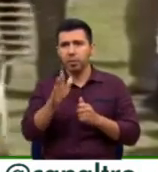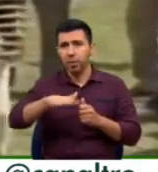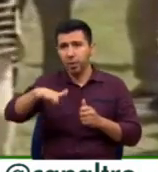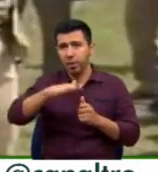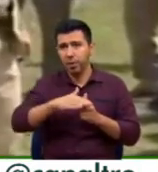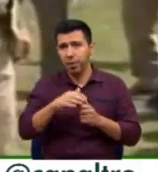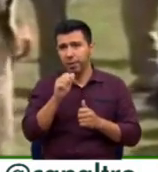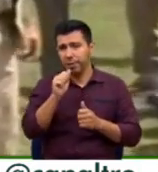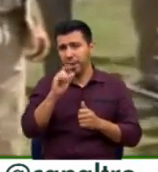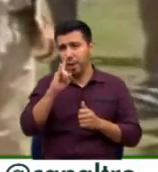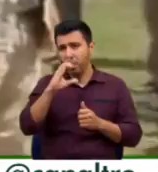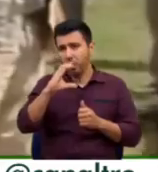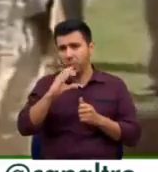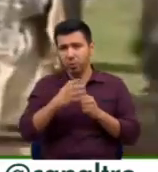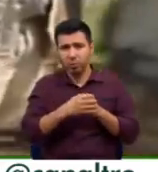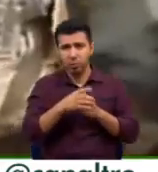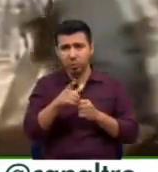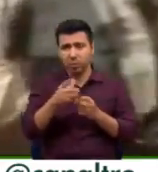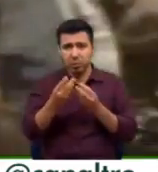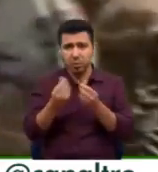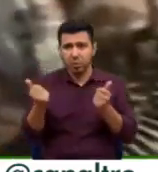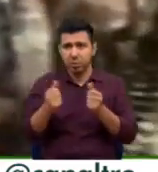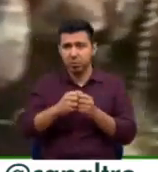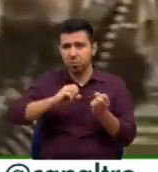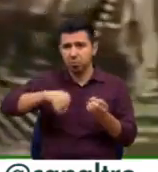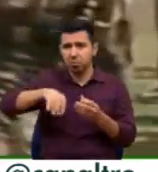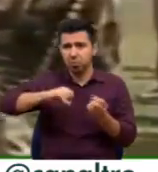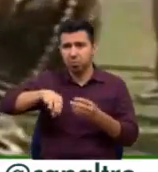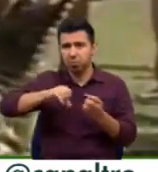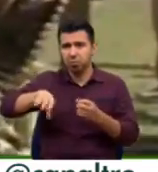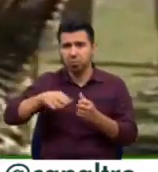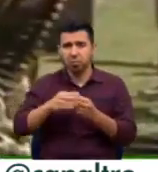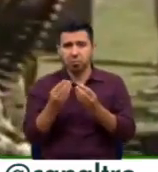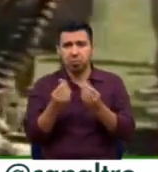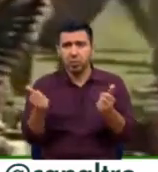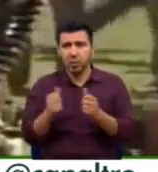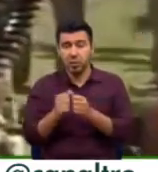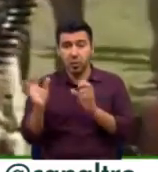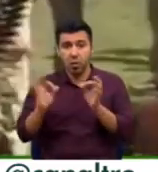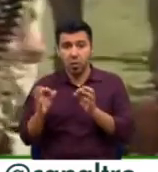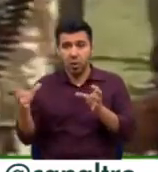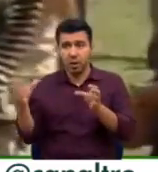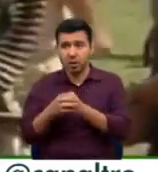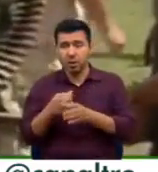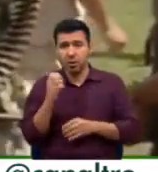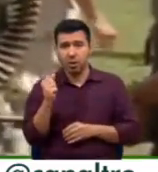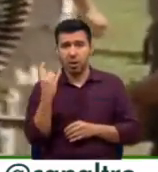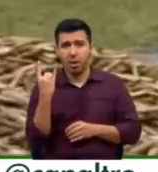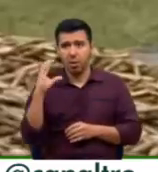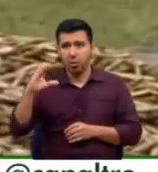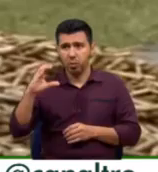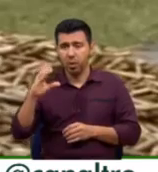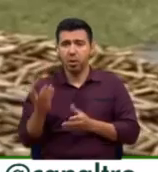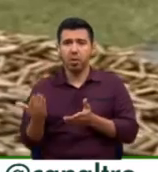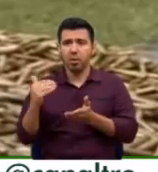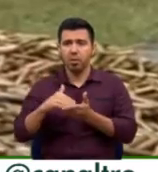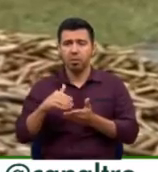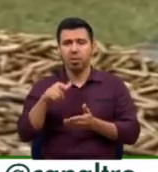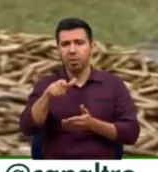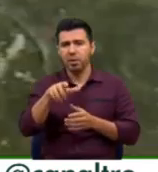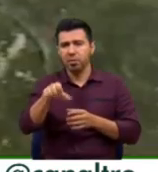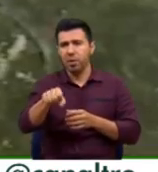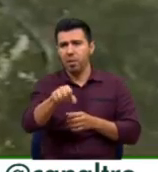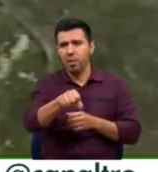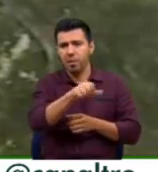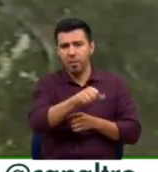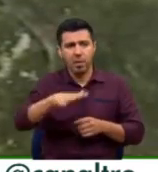Que las autodefensas hayan desaparecido, que se hayan desaparecido como organización de AUC, que se hayan recuperado territorios que antes